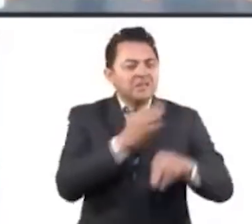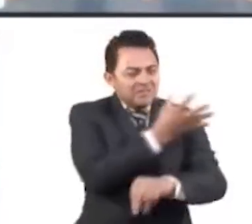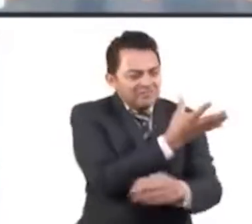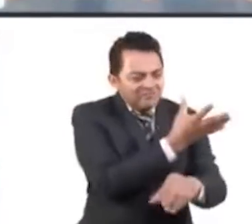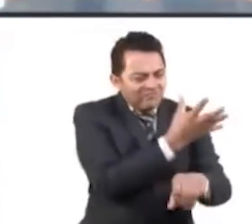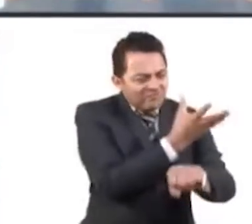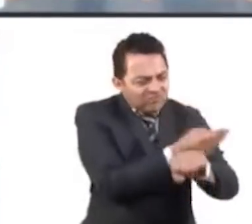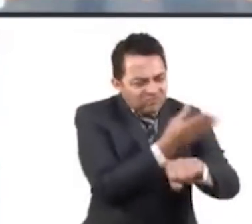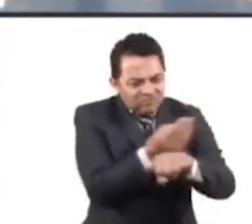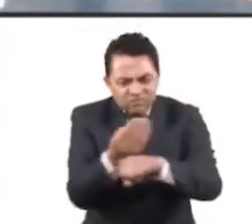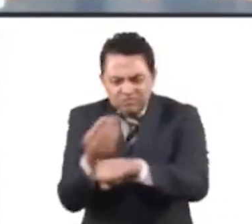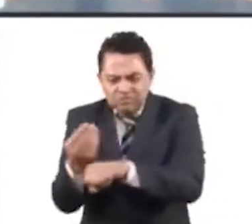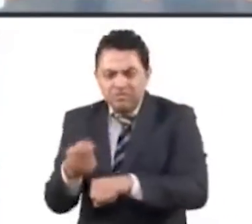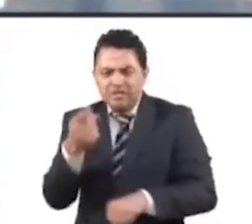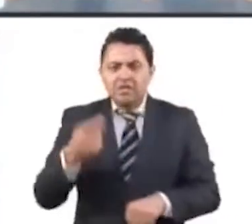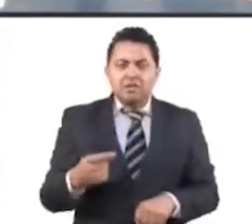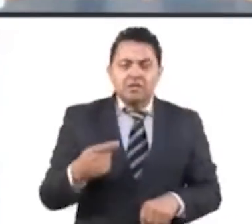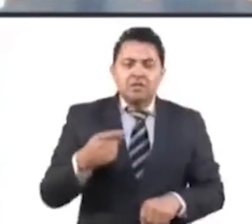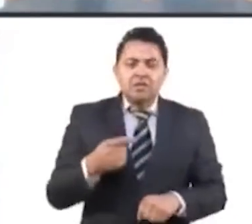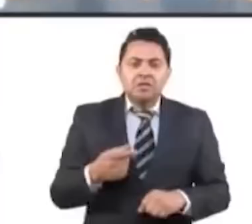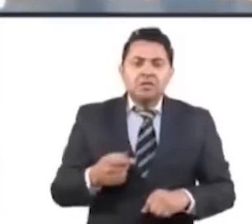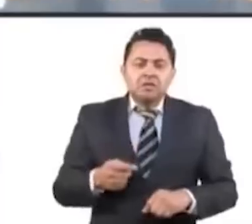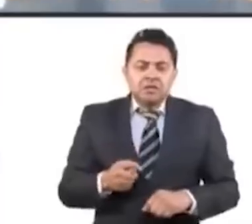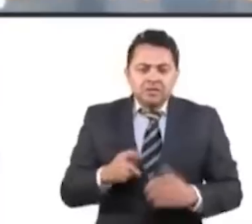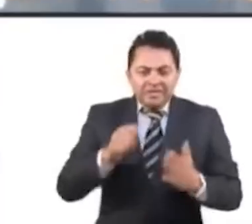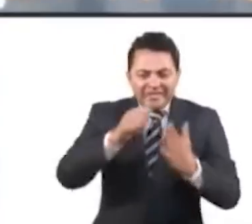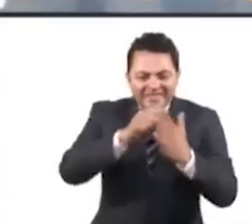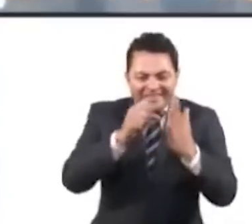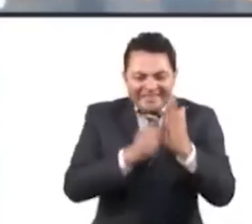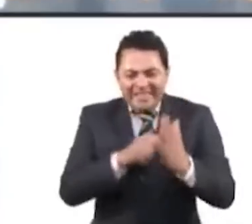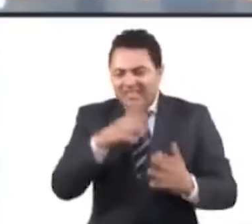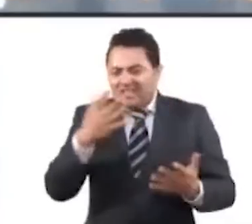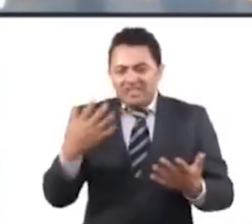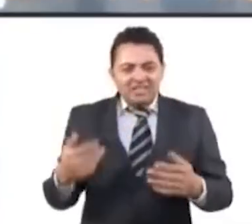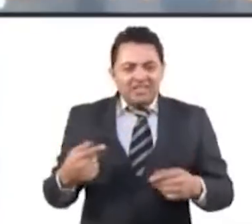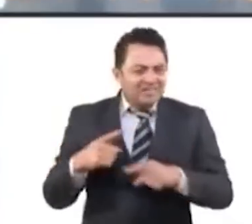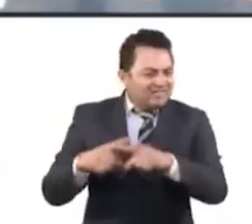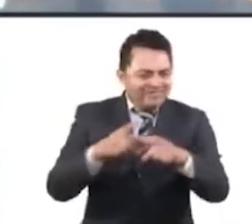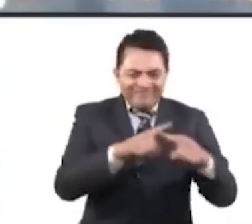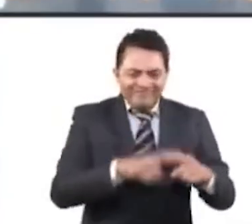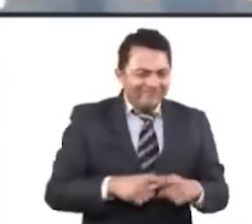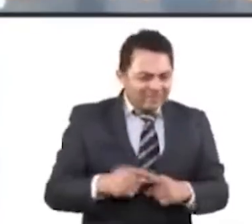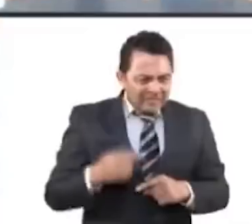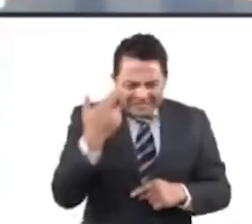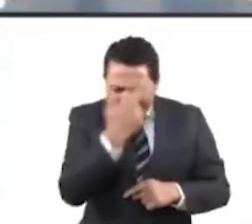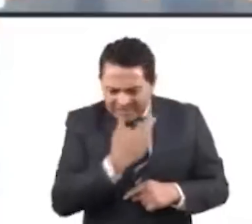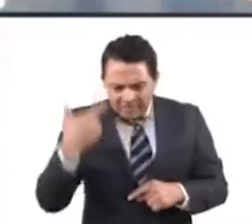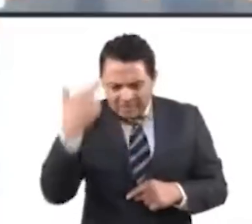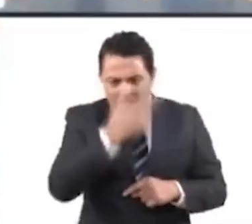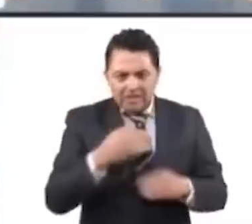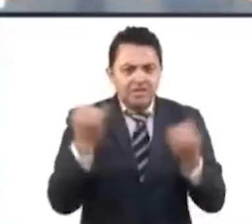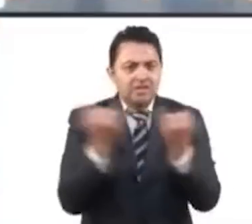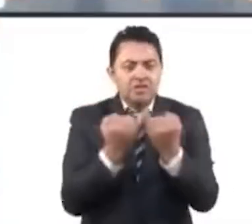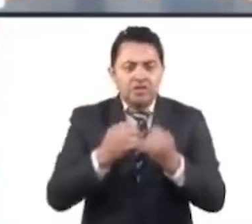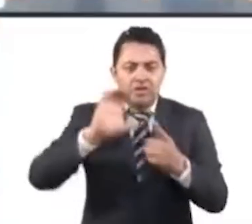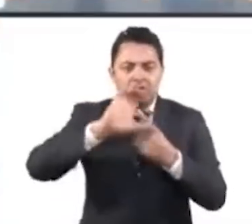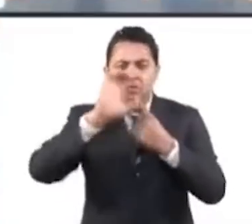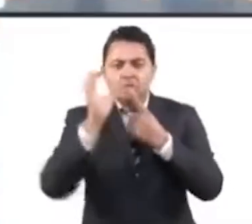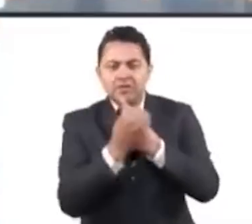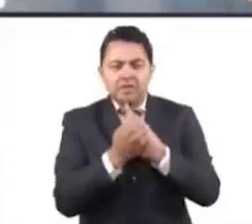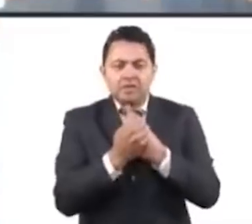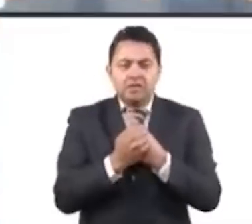todas las especificaciones técnicas y su seguimiento de un comité técnico